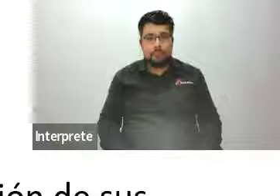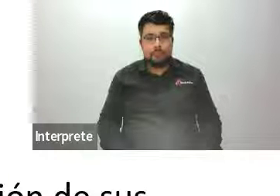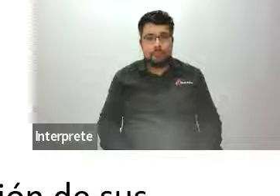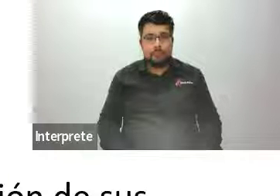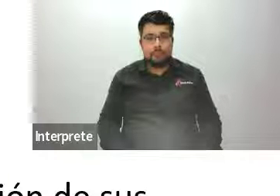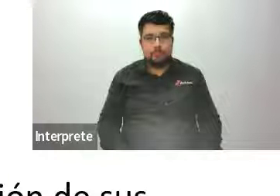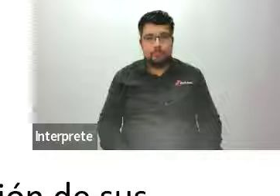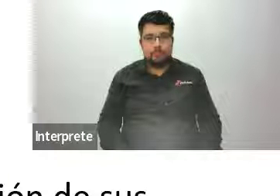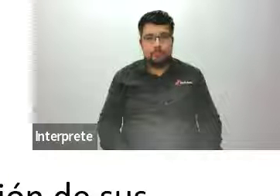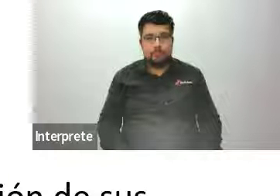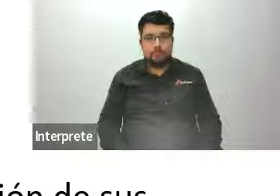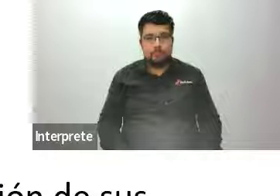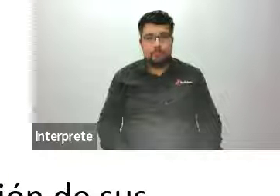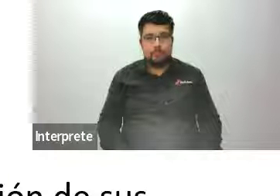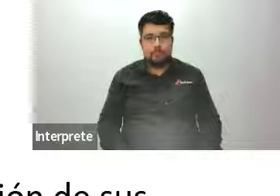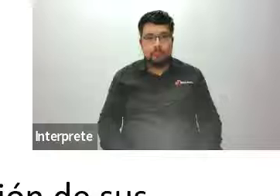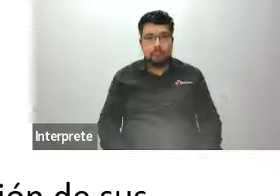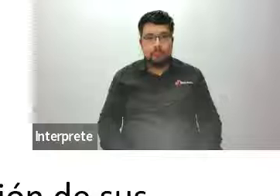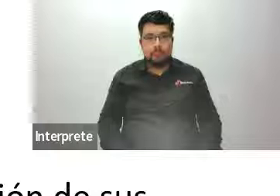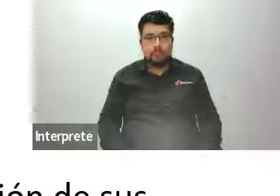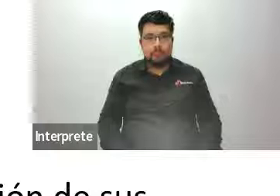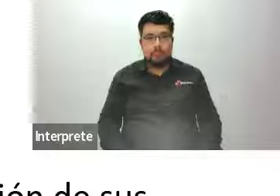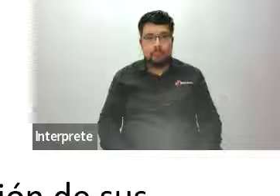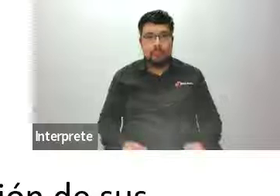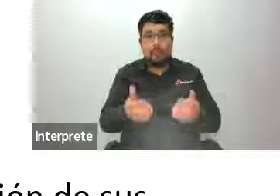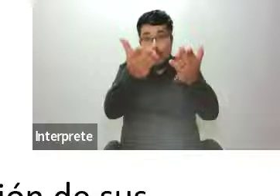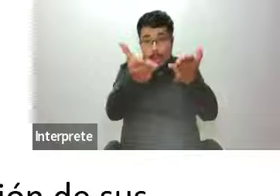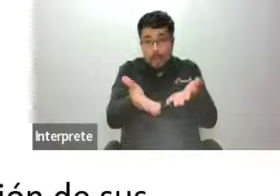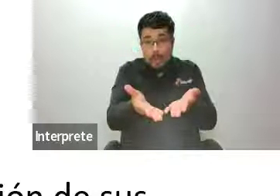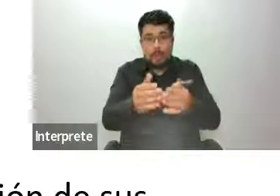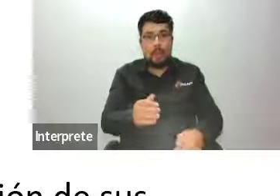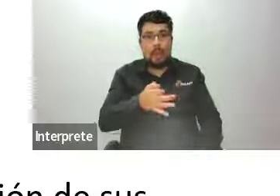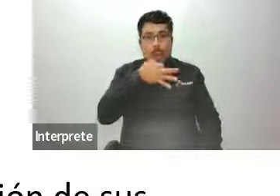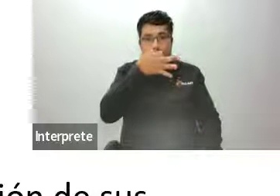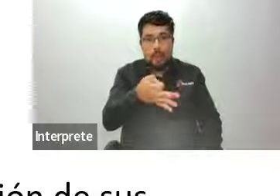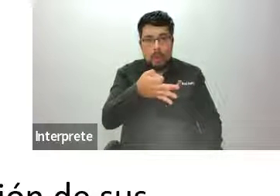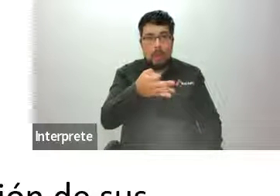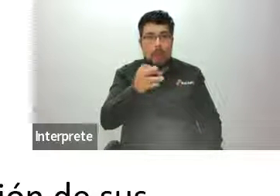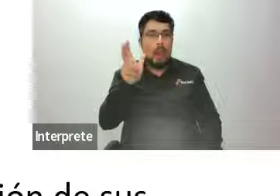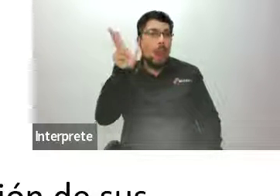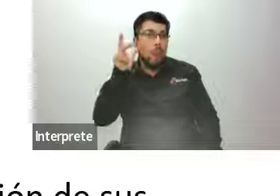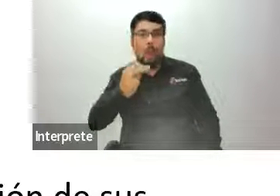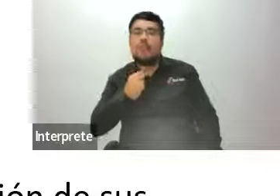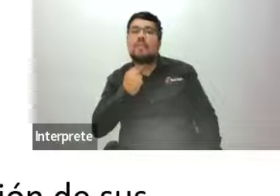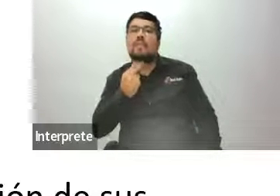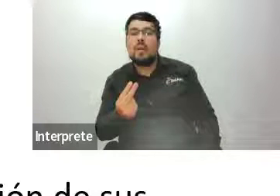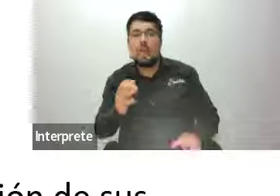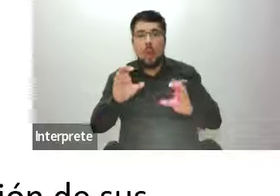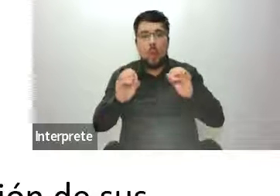Ok. En esta modalidad que les comentaba entonces que es auditiva verbal o visoespacial,